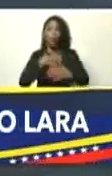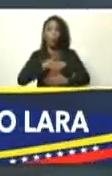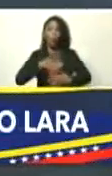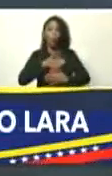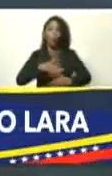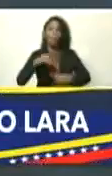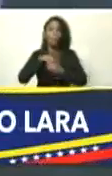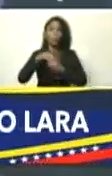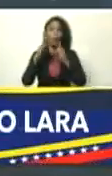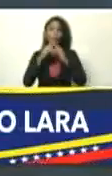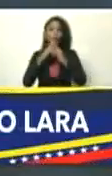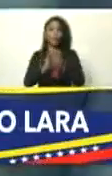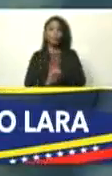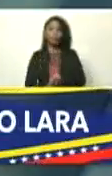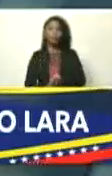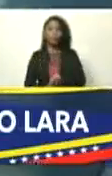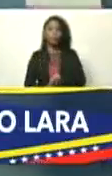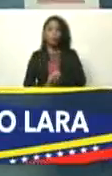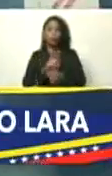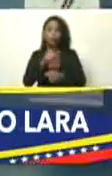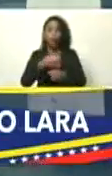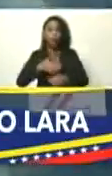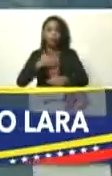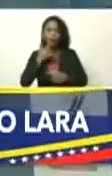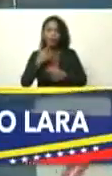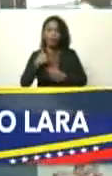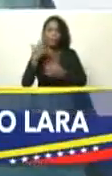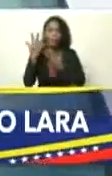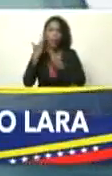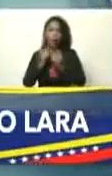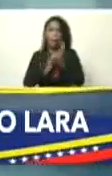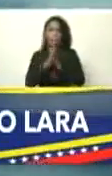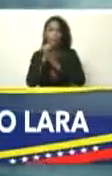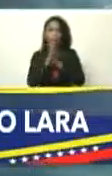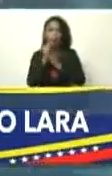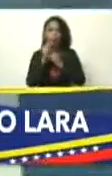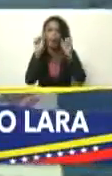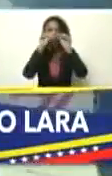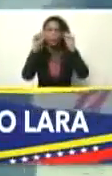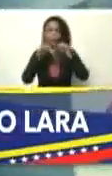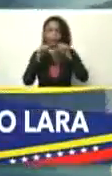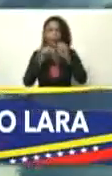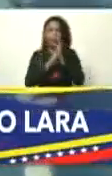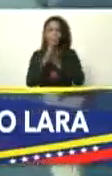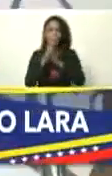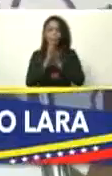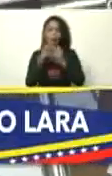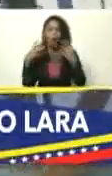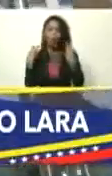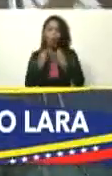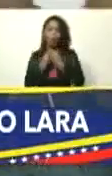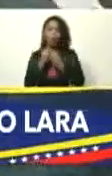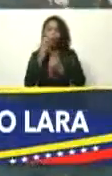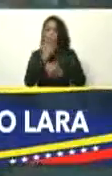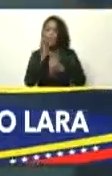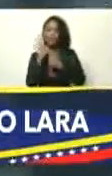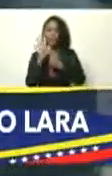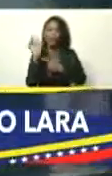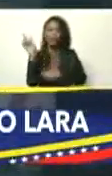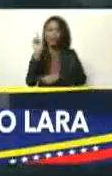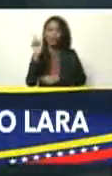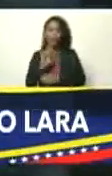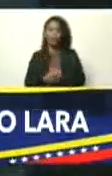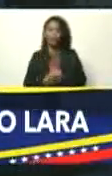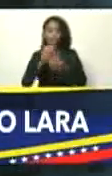hogar. Josmar, ¿qué nos puedes decir de esta experiencia como emprendedor con el sistema de Emprender Juntos, Vitrina Venezuela? Saludos,